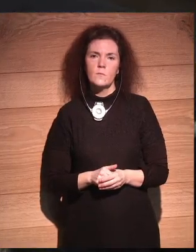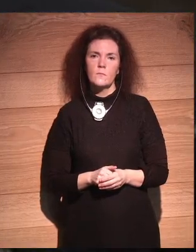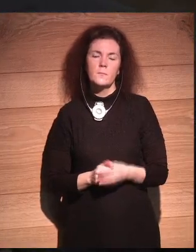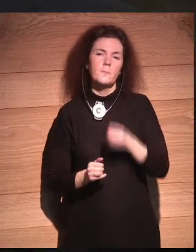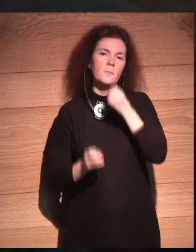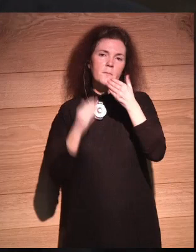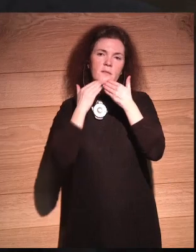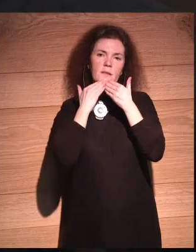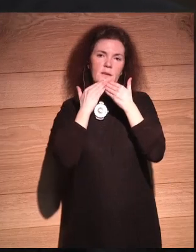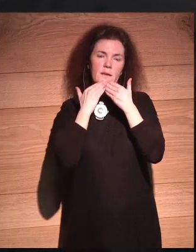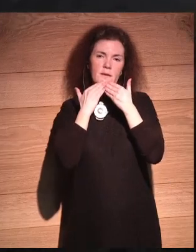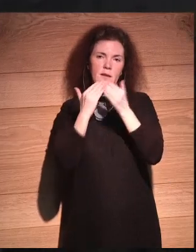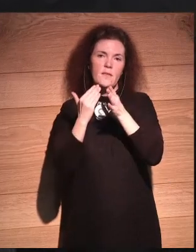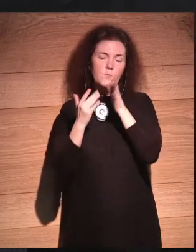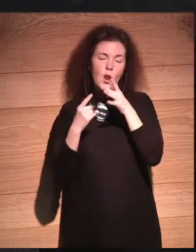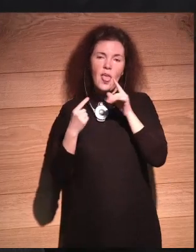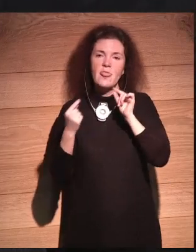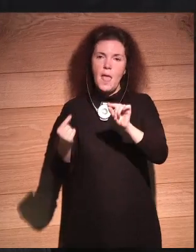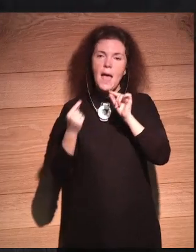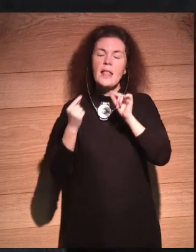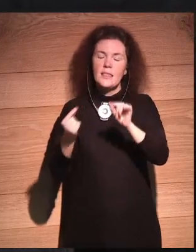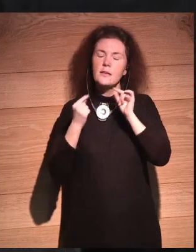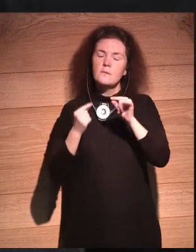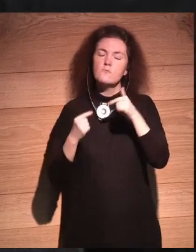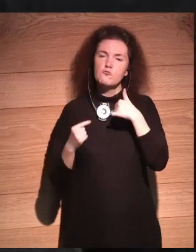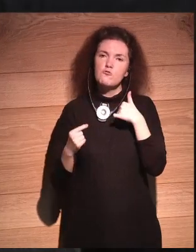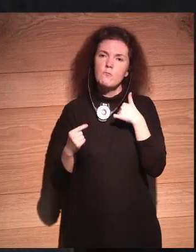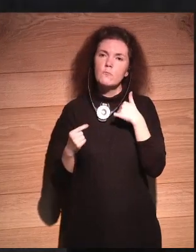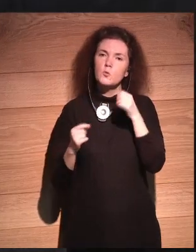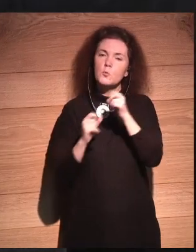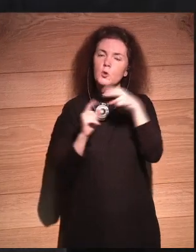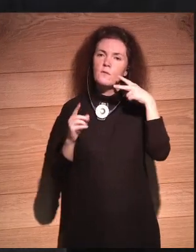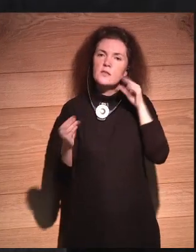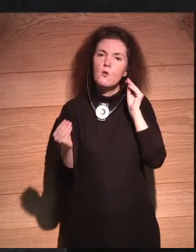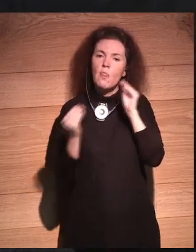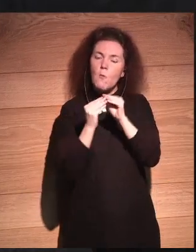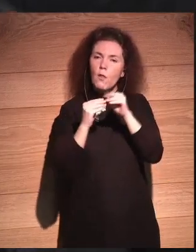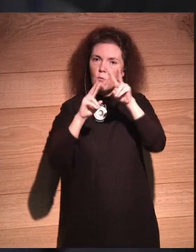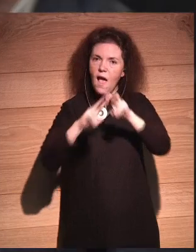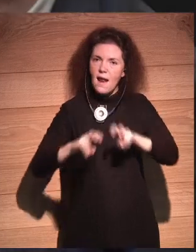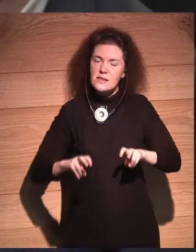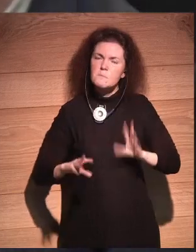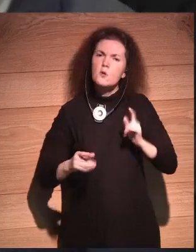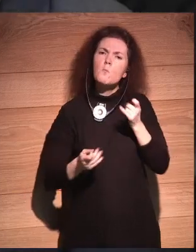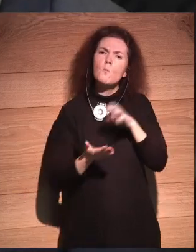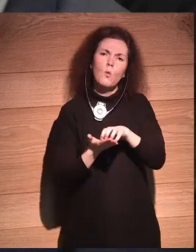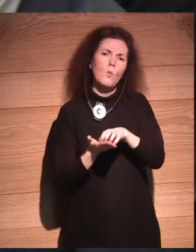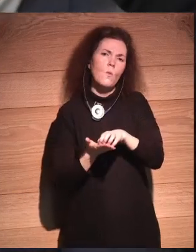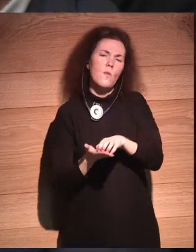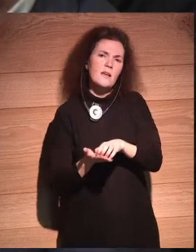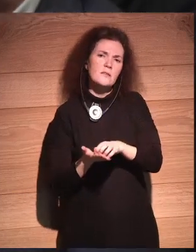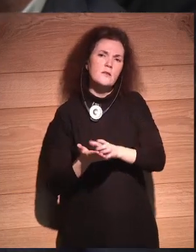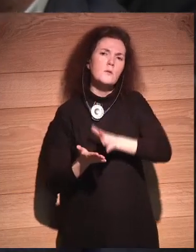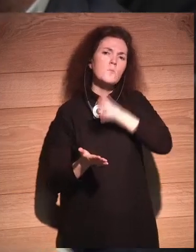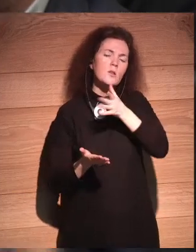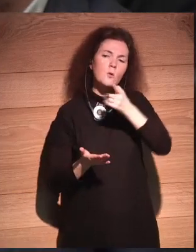Bien, muchas gracias por este debate. Estoy de acuerdo con tu visión, con tu análisis, pero tengo algunas dudas.